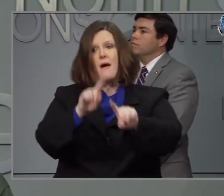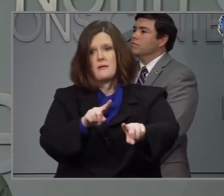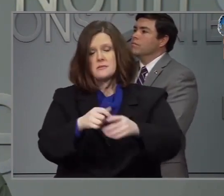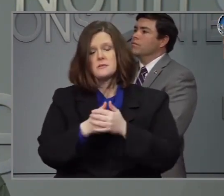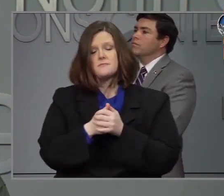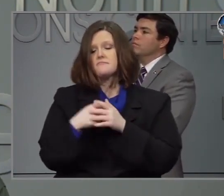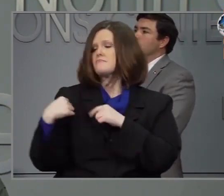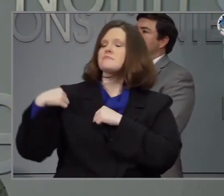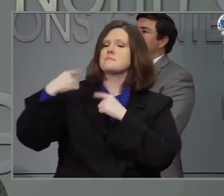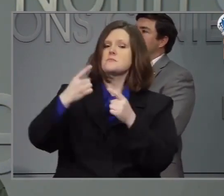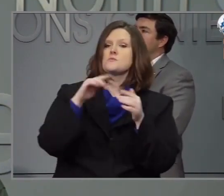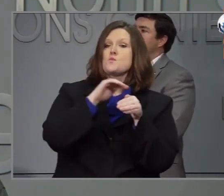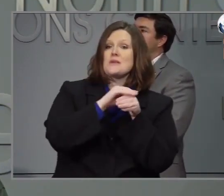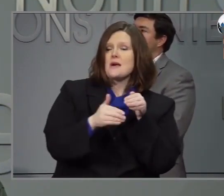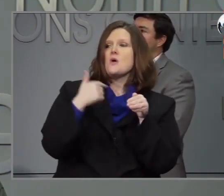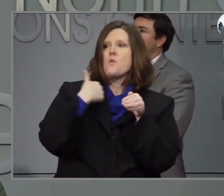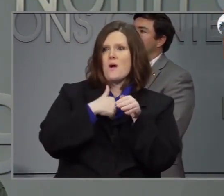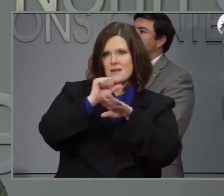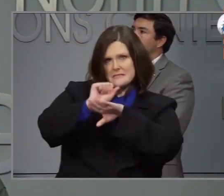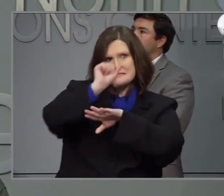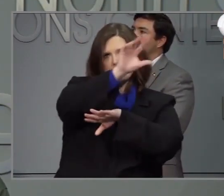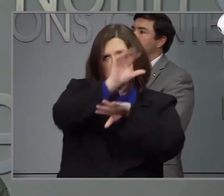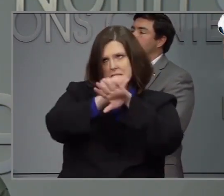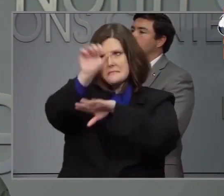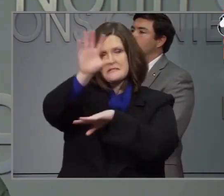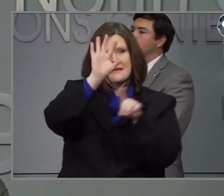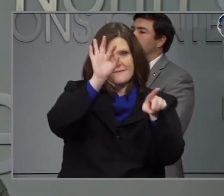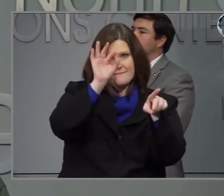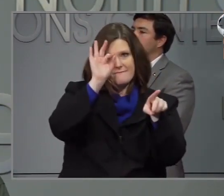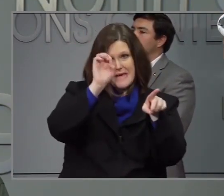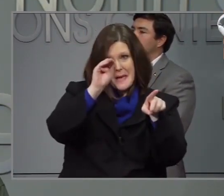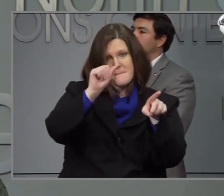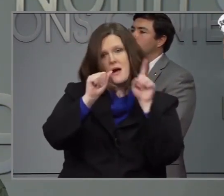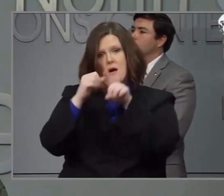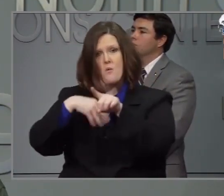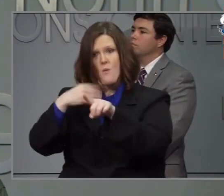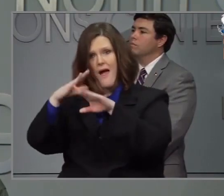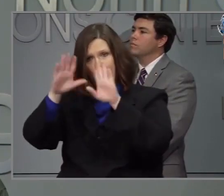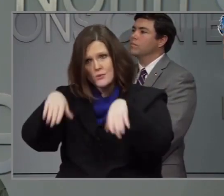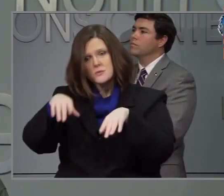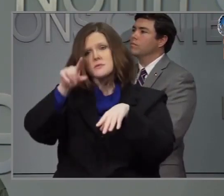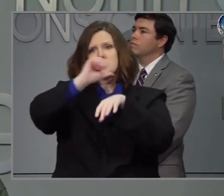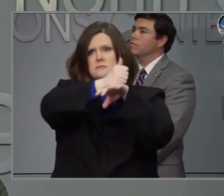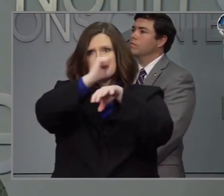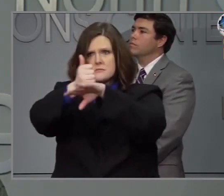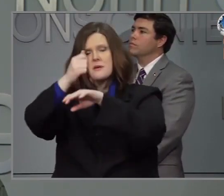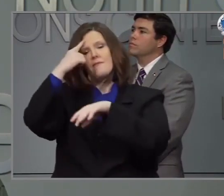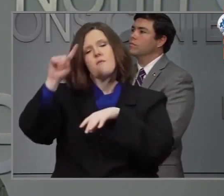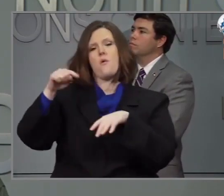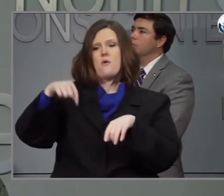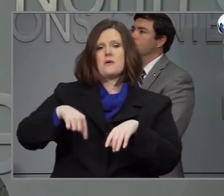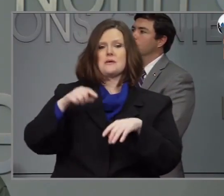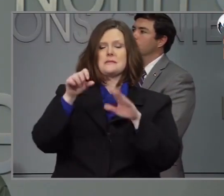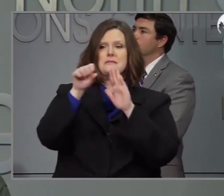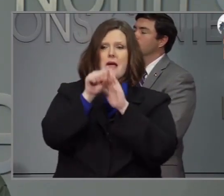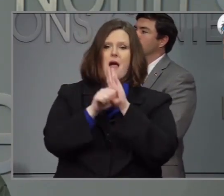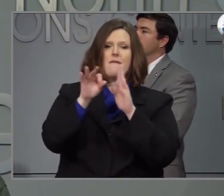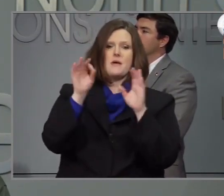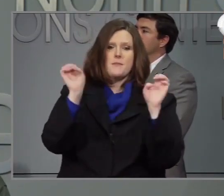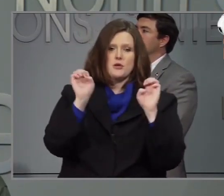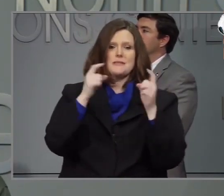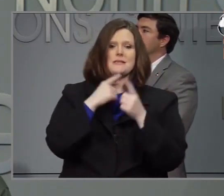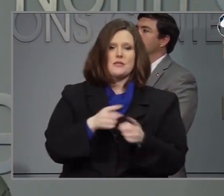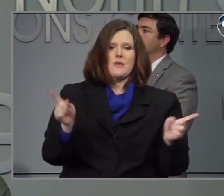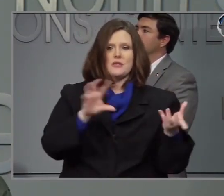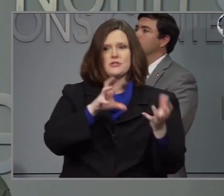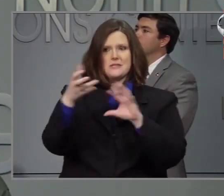19 nosotros mandamos una y una solicitud a firma para que nos ayuda y declarando al estado